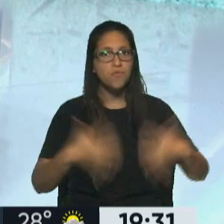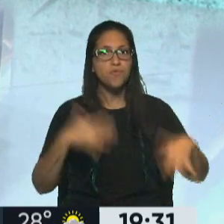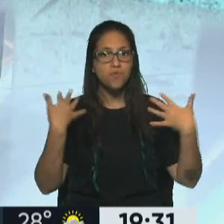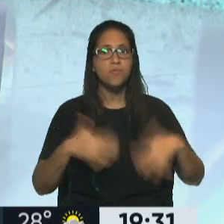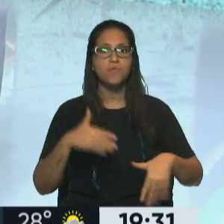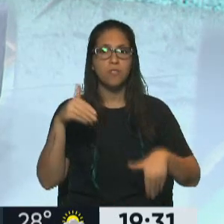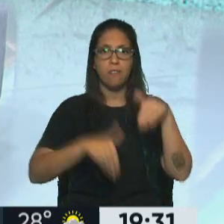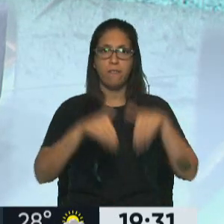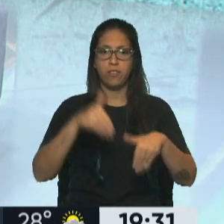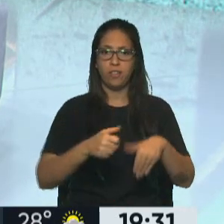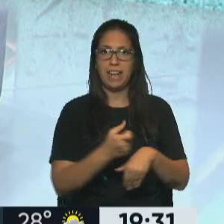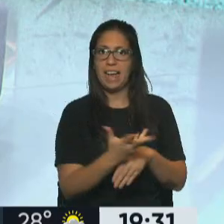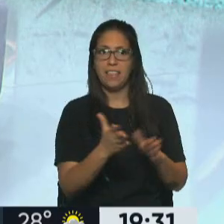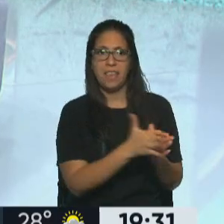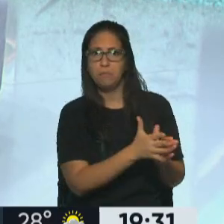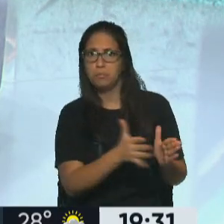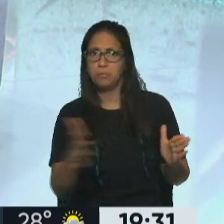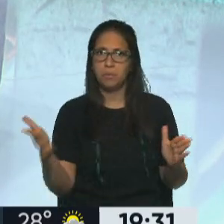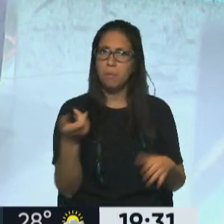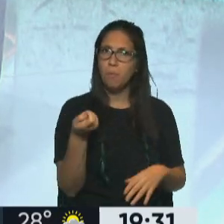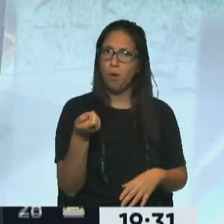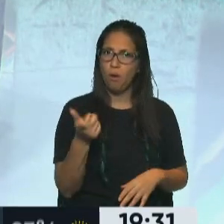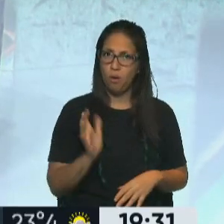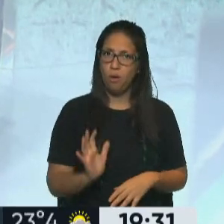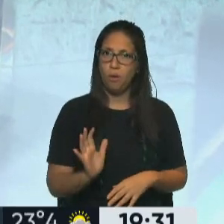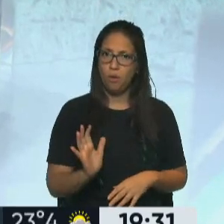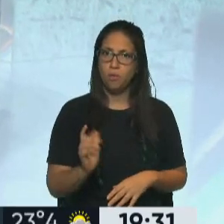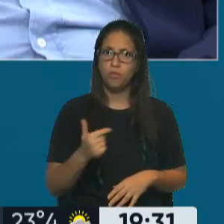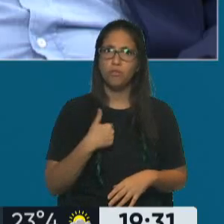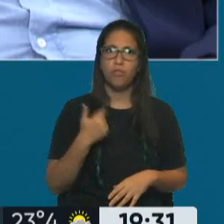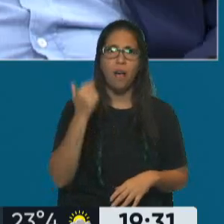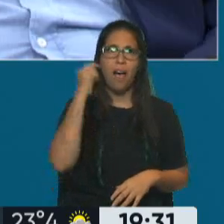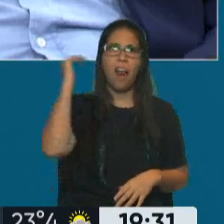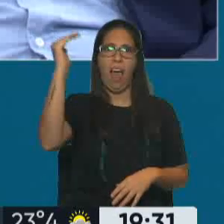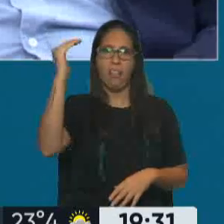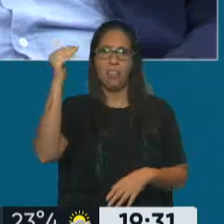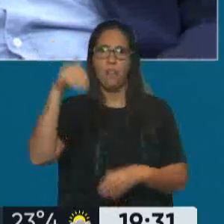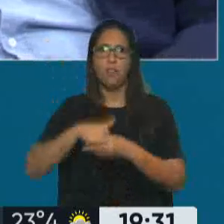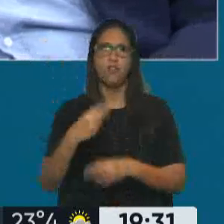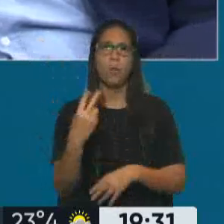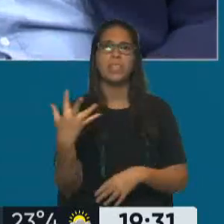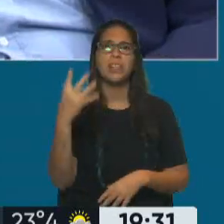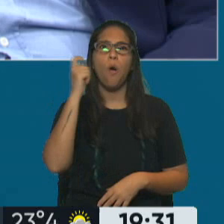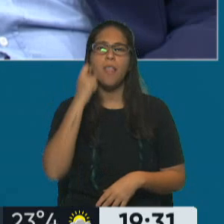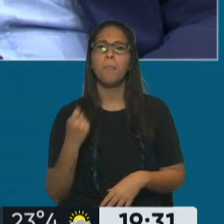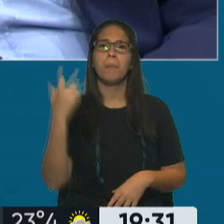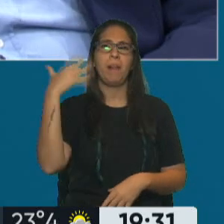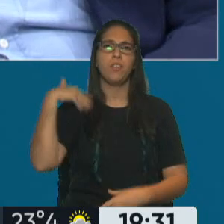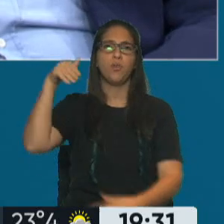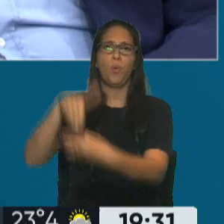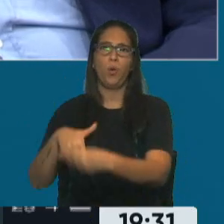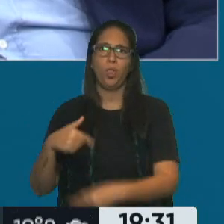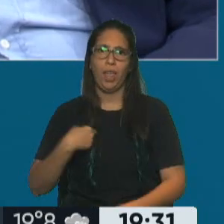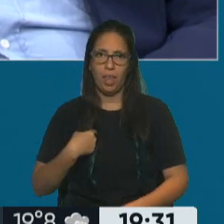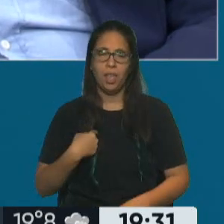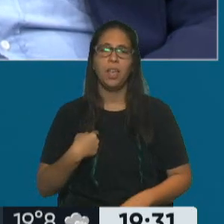votó bastante poco a lo largo del siglo XX yo voté de grande tenía c cuando voté por primera vez